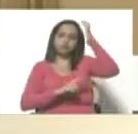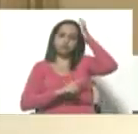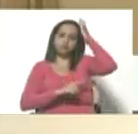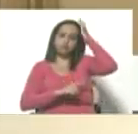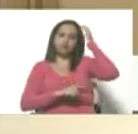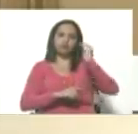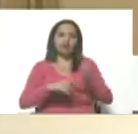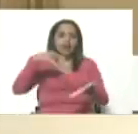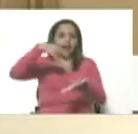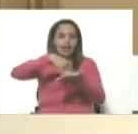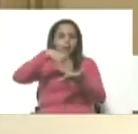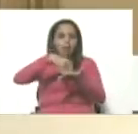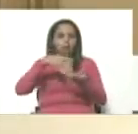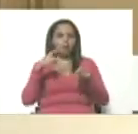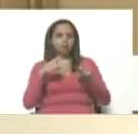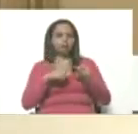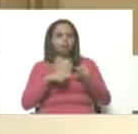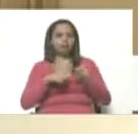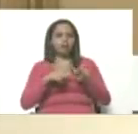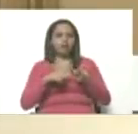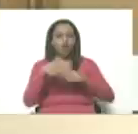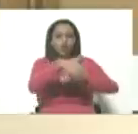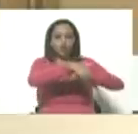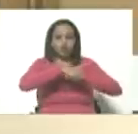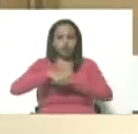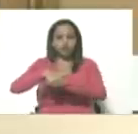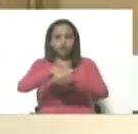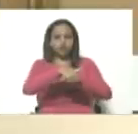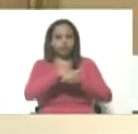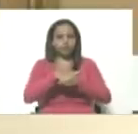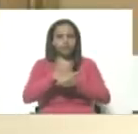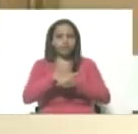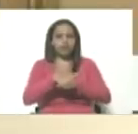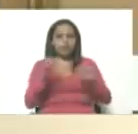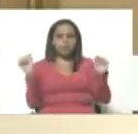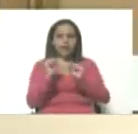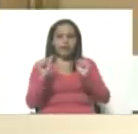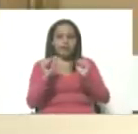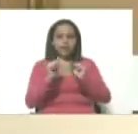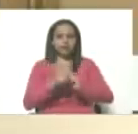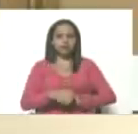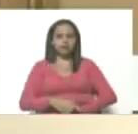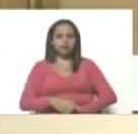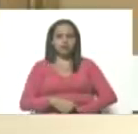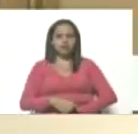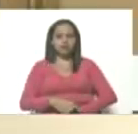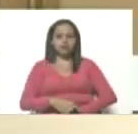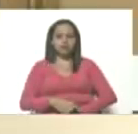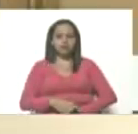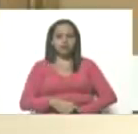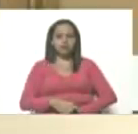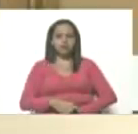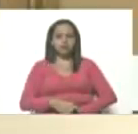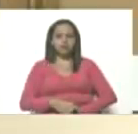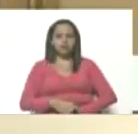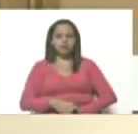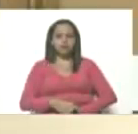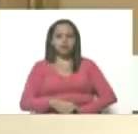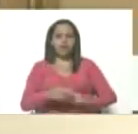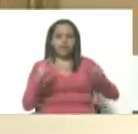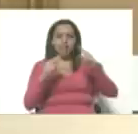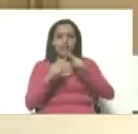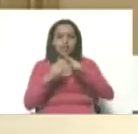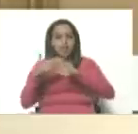Estado Carabobo, Trujillo, Estado Mérida, excepto El Vigía,